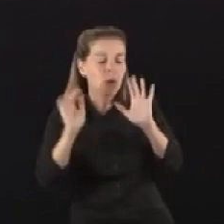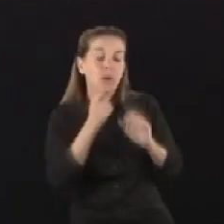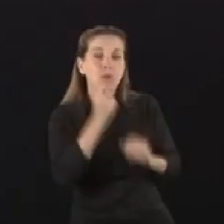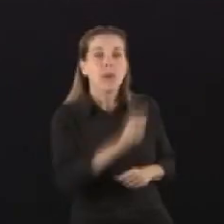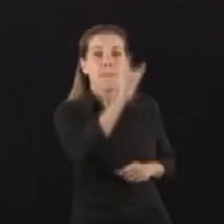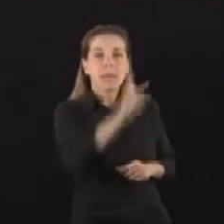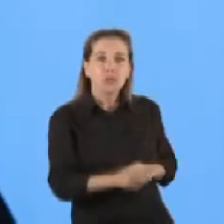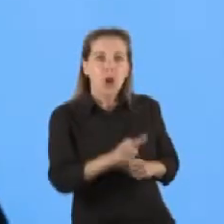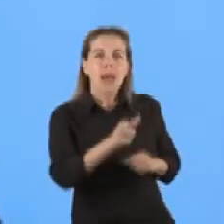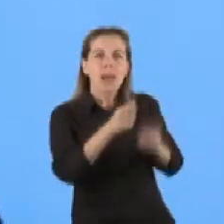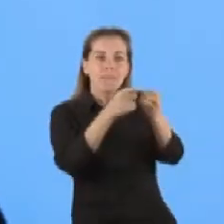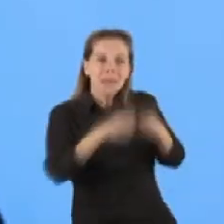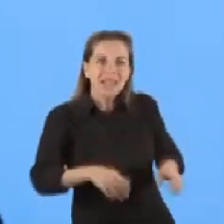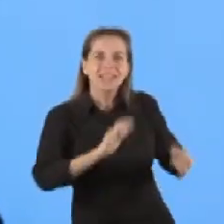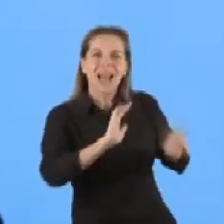recupera